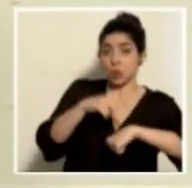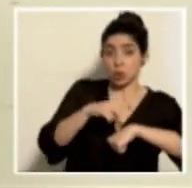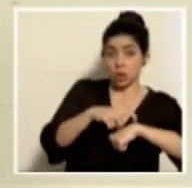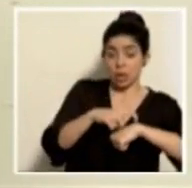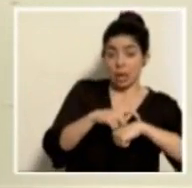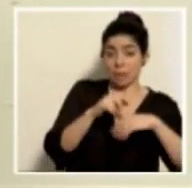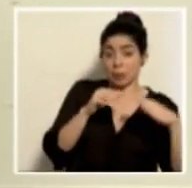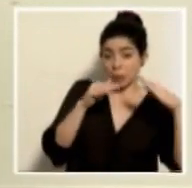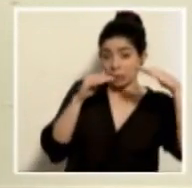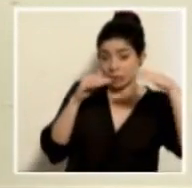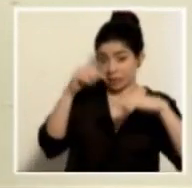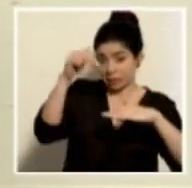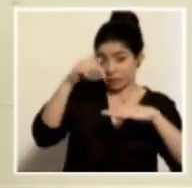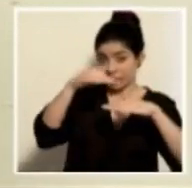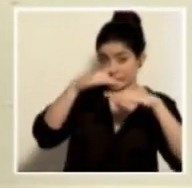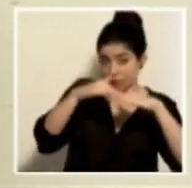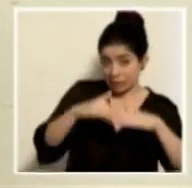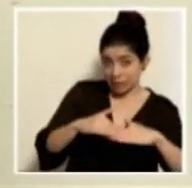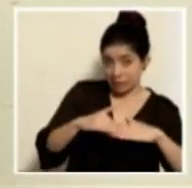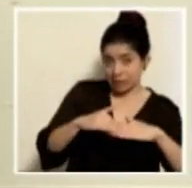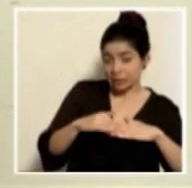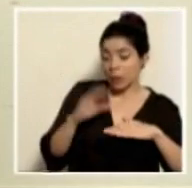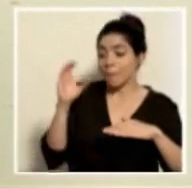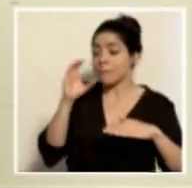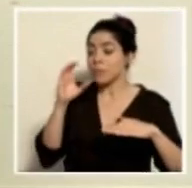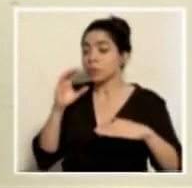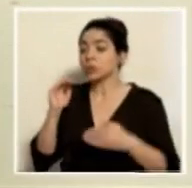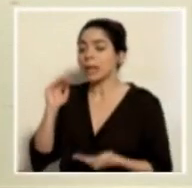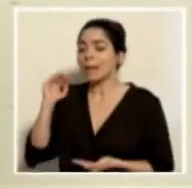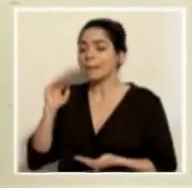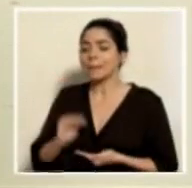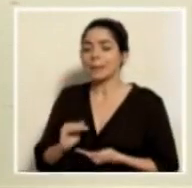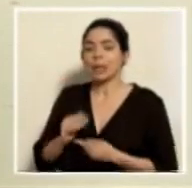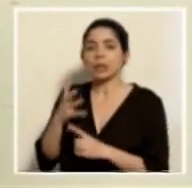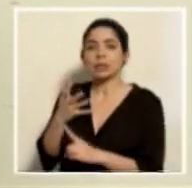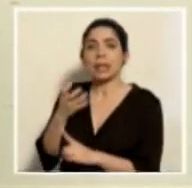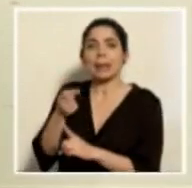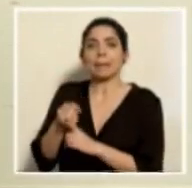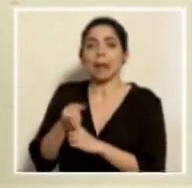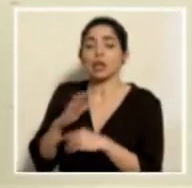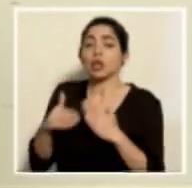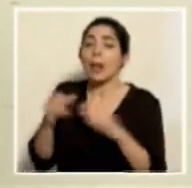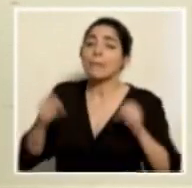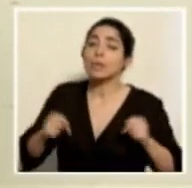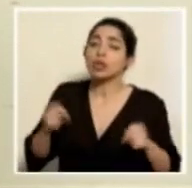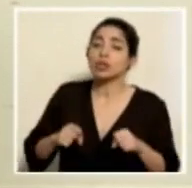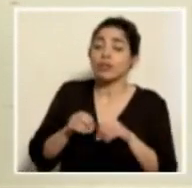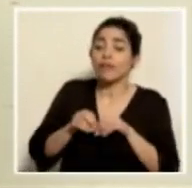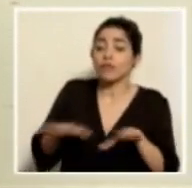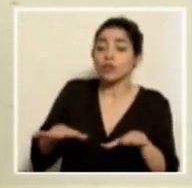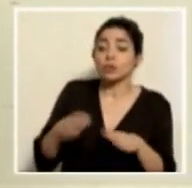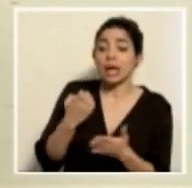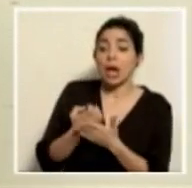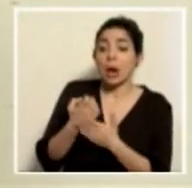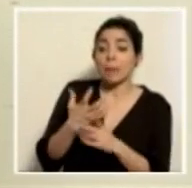que logramos eso, tener la menor afectación derivada posible en la economía.